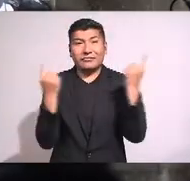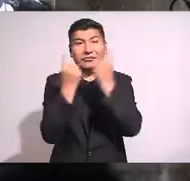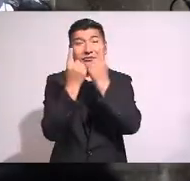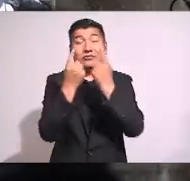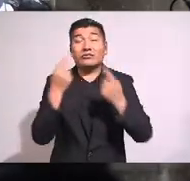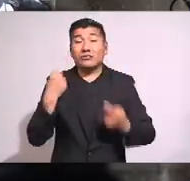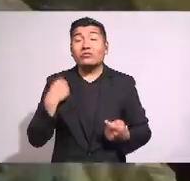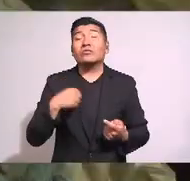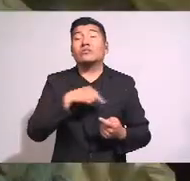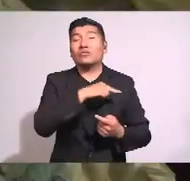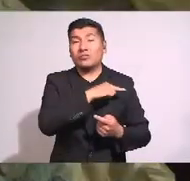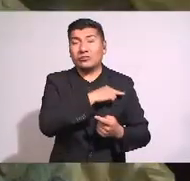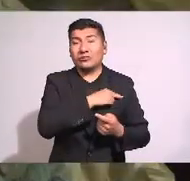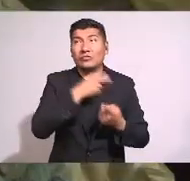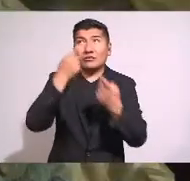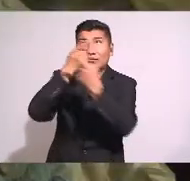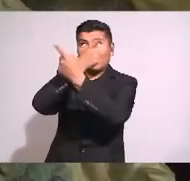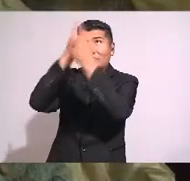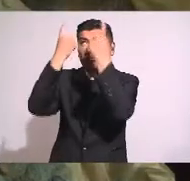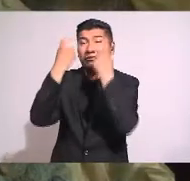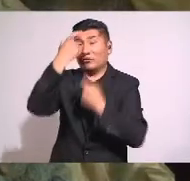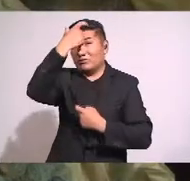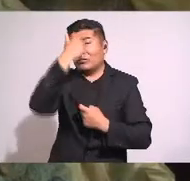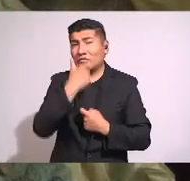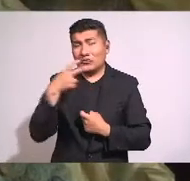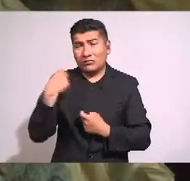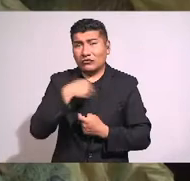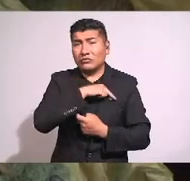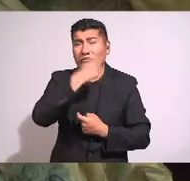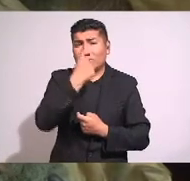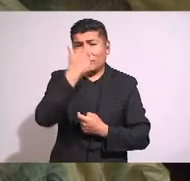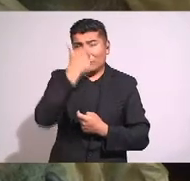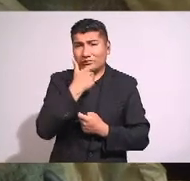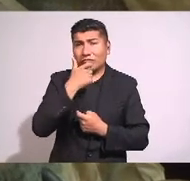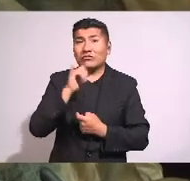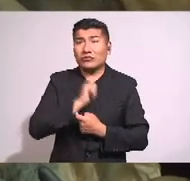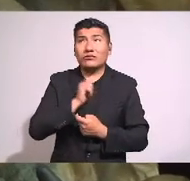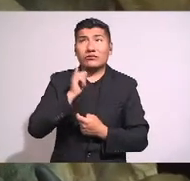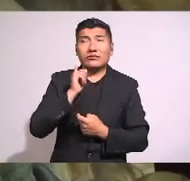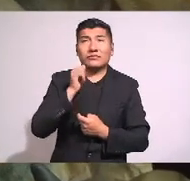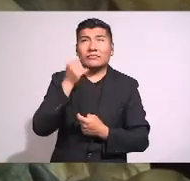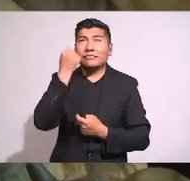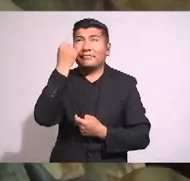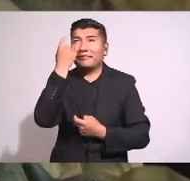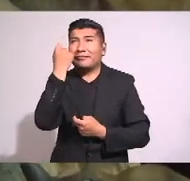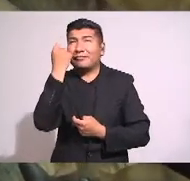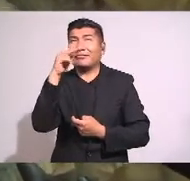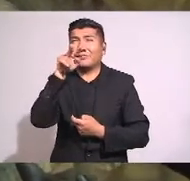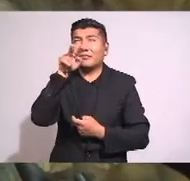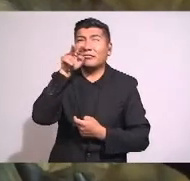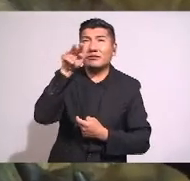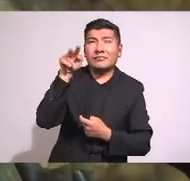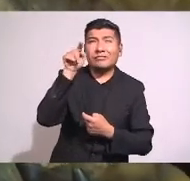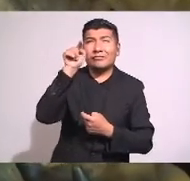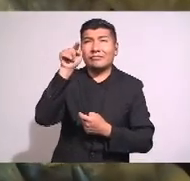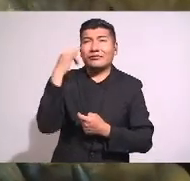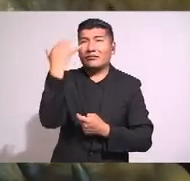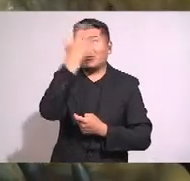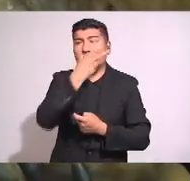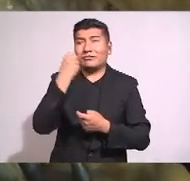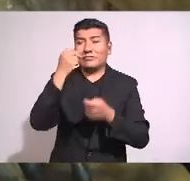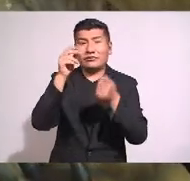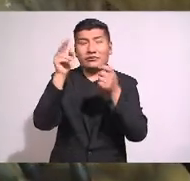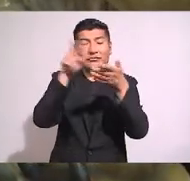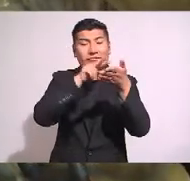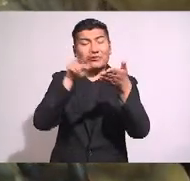nosotros, preguntémonos nosotros, hoy hemos escuchado esta hermosa